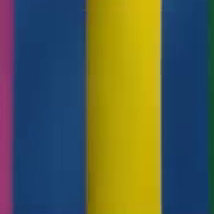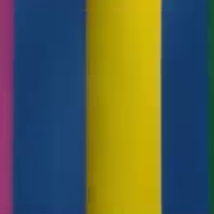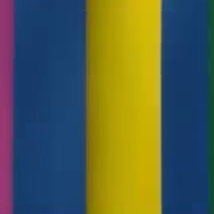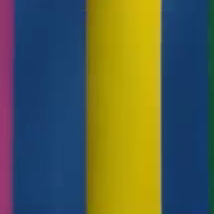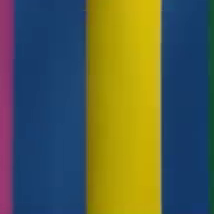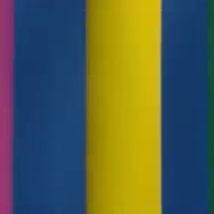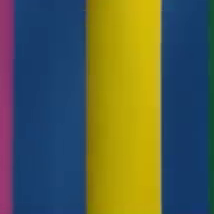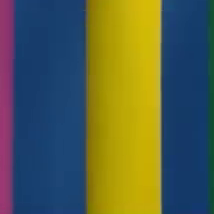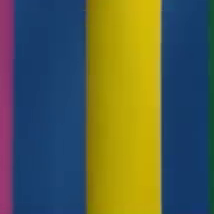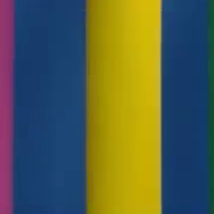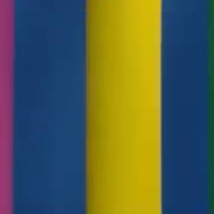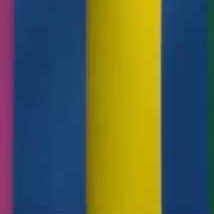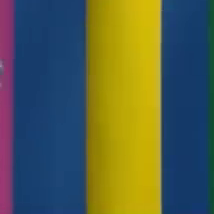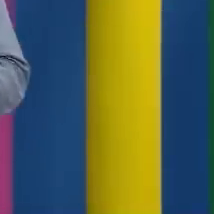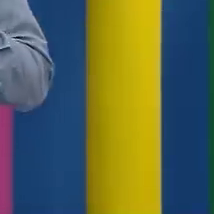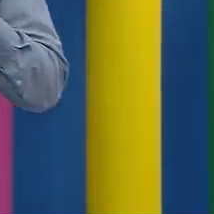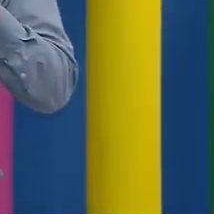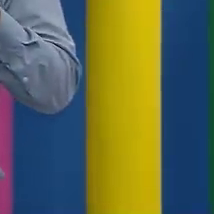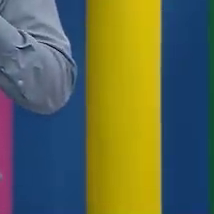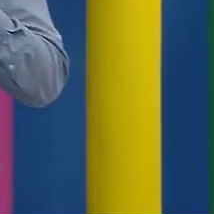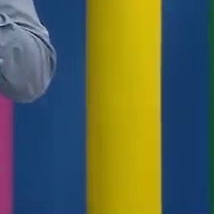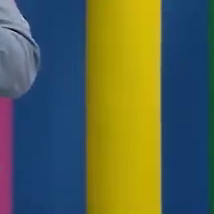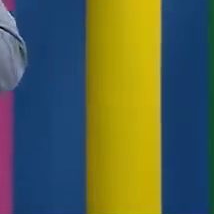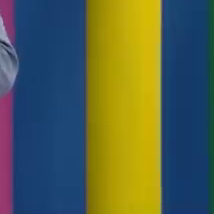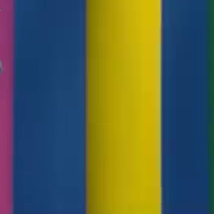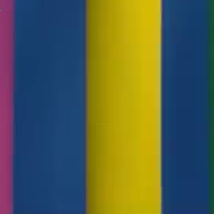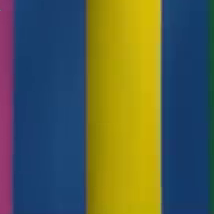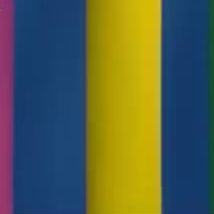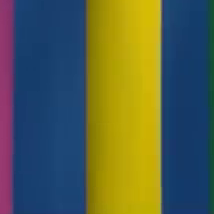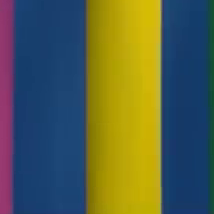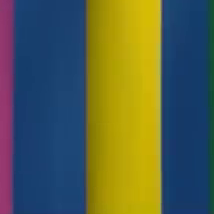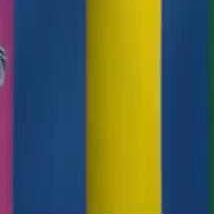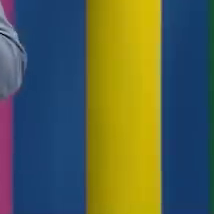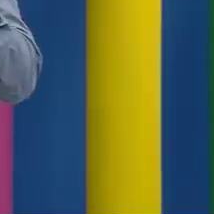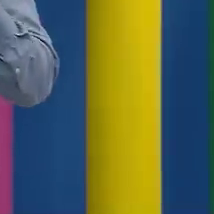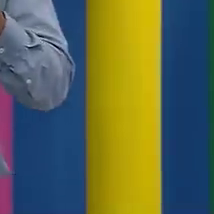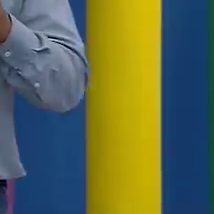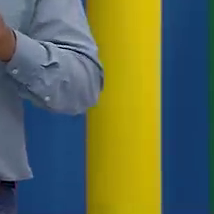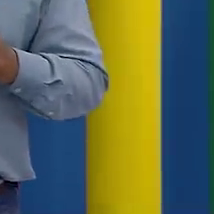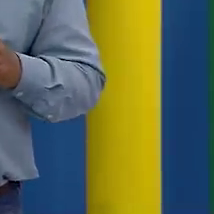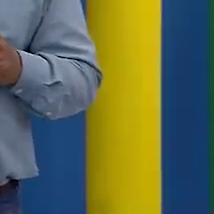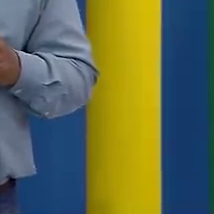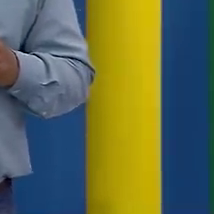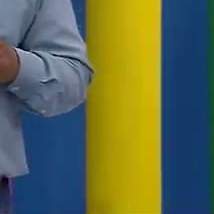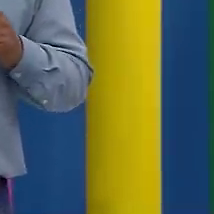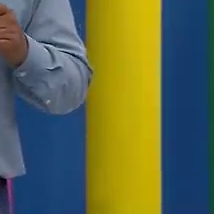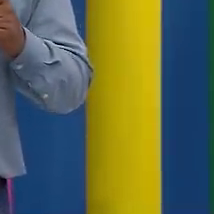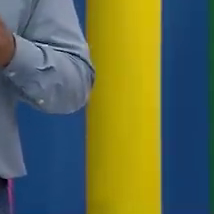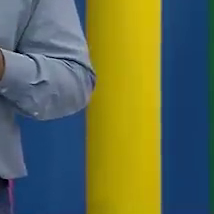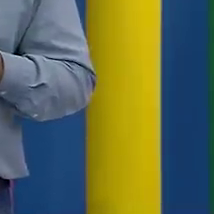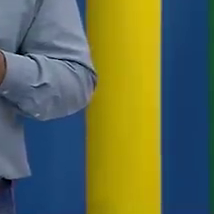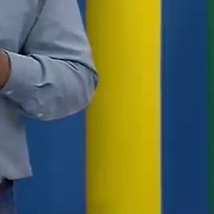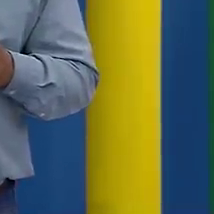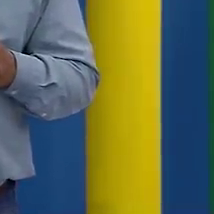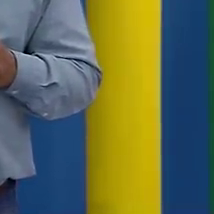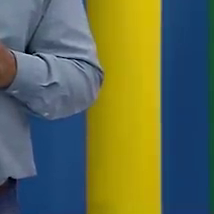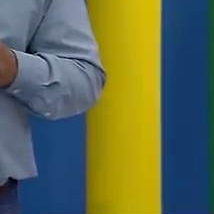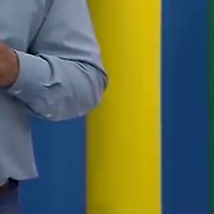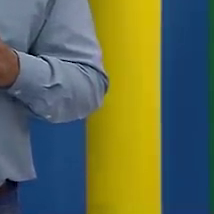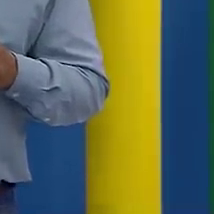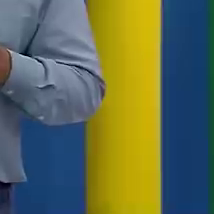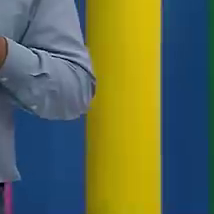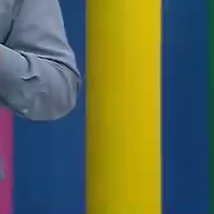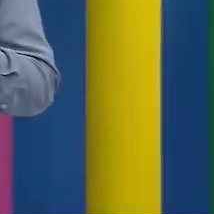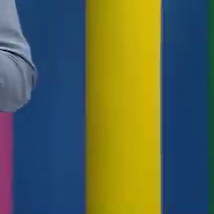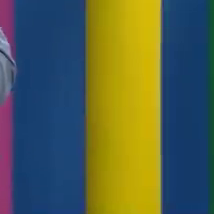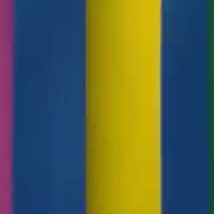Guanayen tocó iniliusim. Alia que mimi yajak, inapone u profesor Rosario Ayala García,